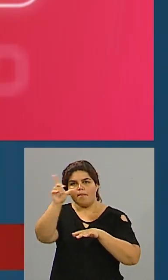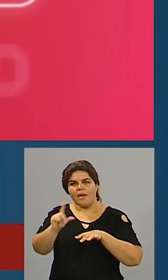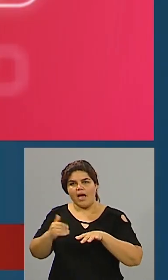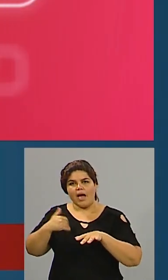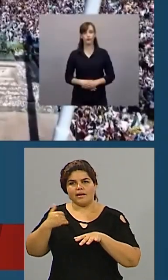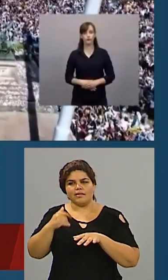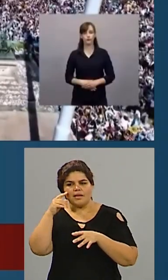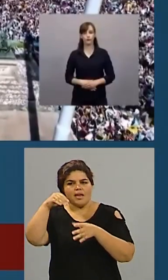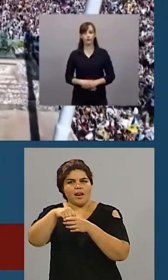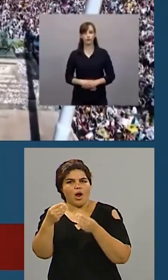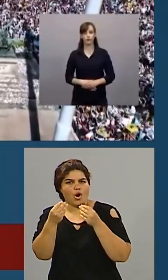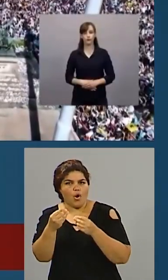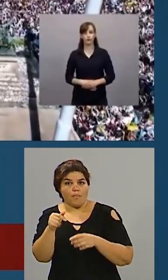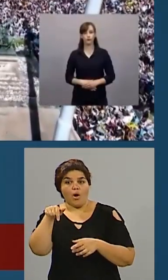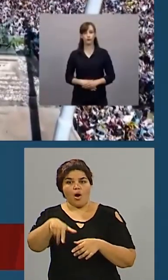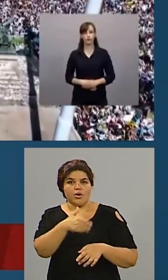Javier Milei.